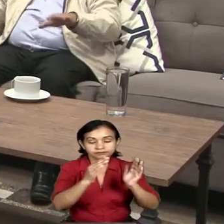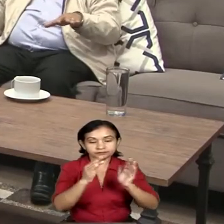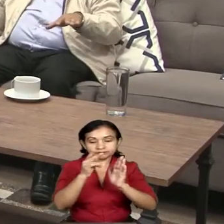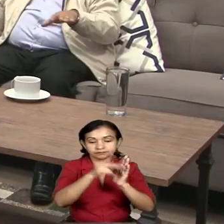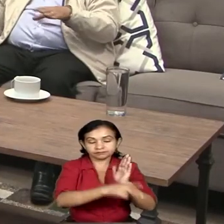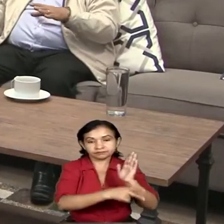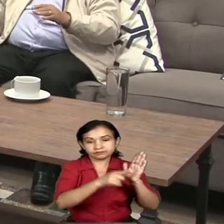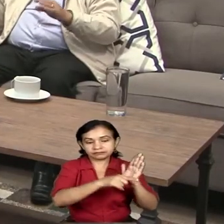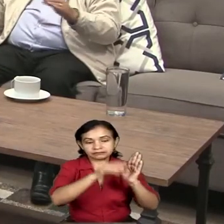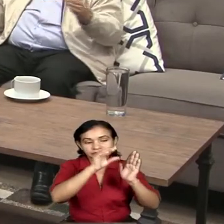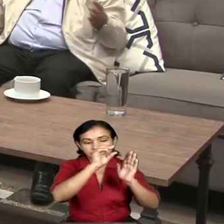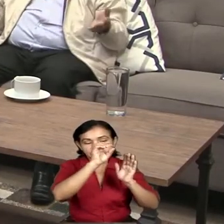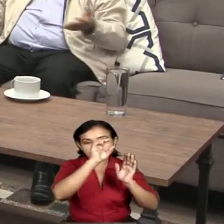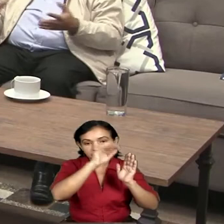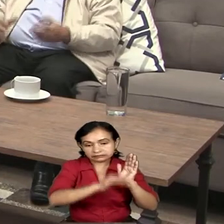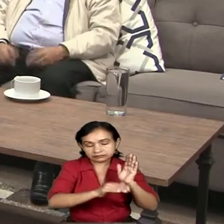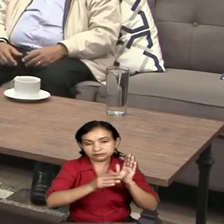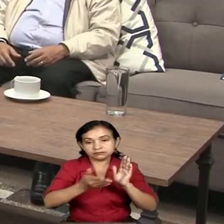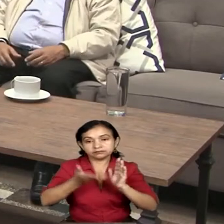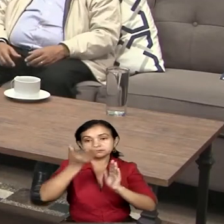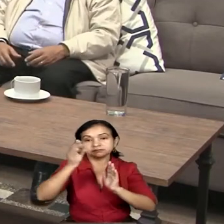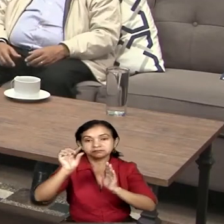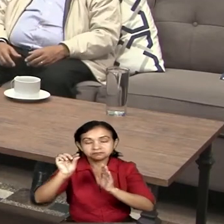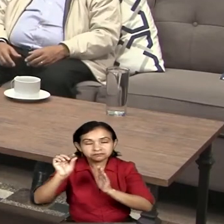o crecían cero o crecían muy poco?